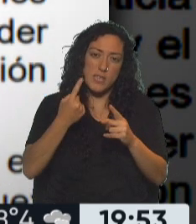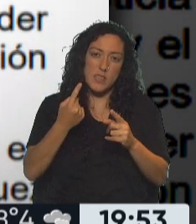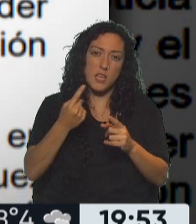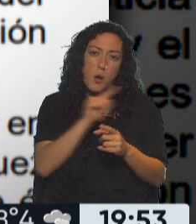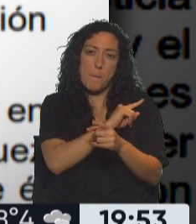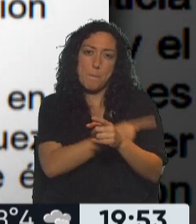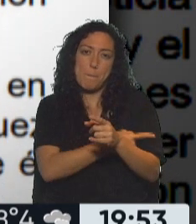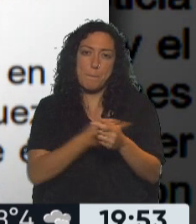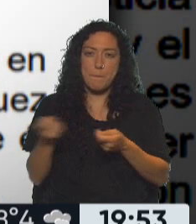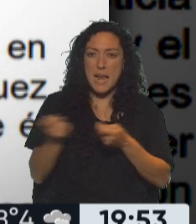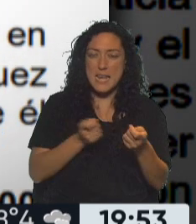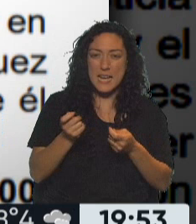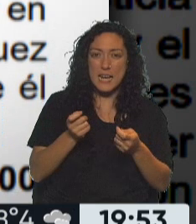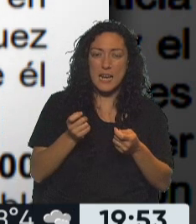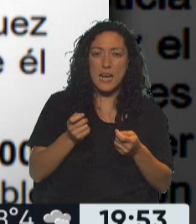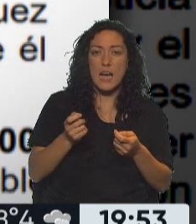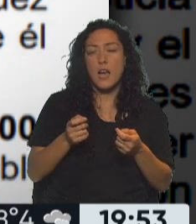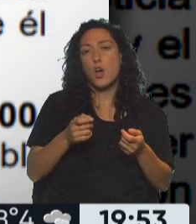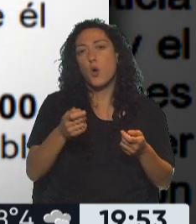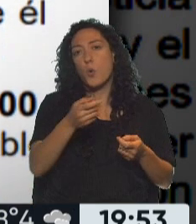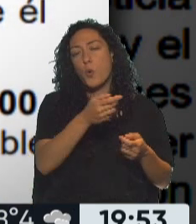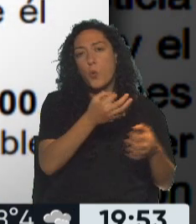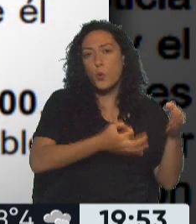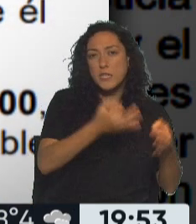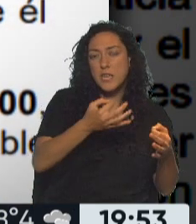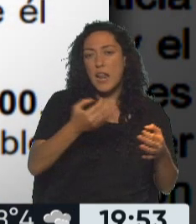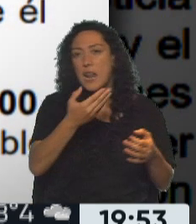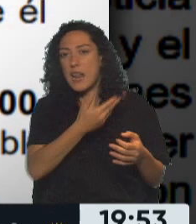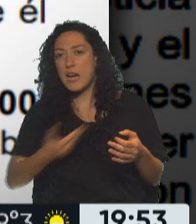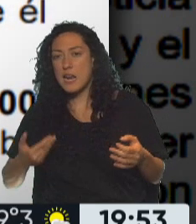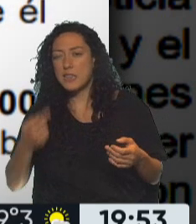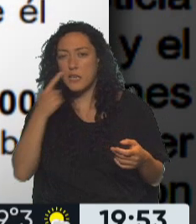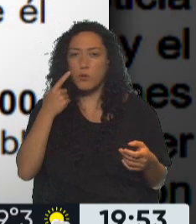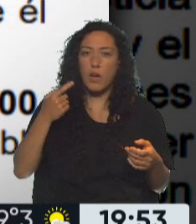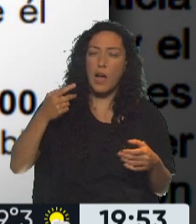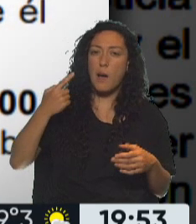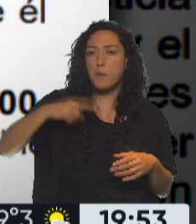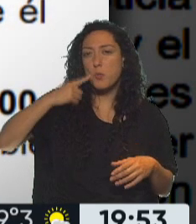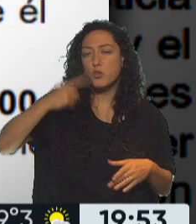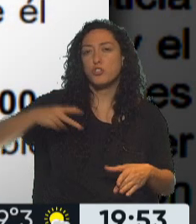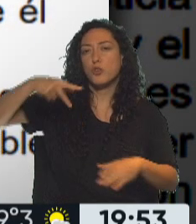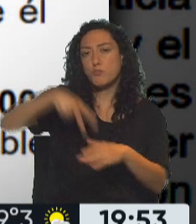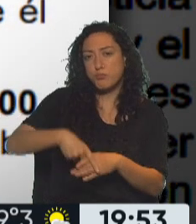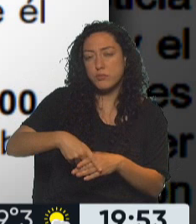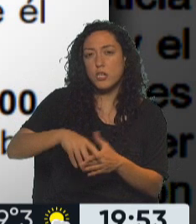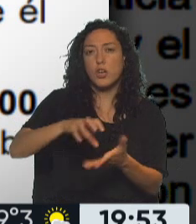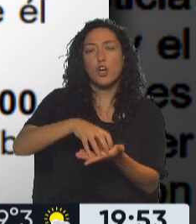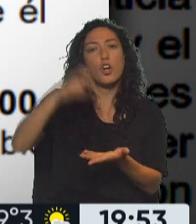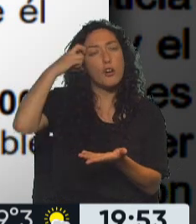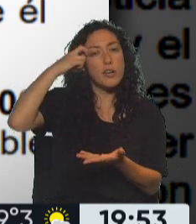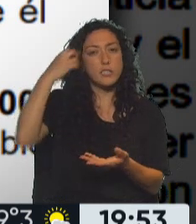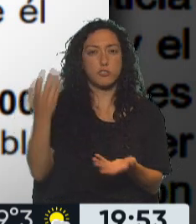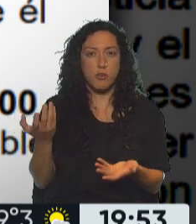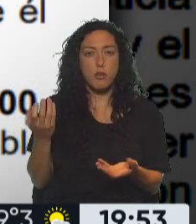poderes entre el Poder Judicial y el Legislativo. Se demuestra así la vocación de interferir en las decisiones políticas del Congreso,